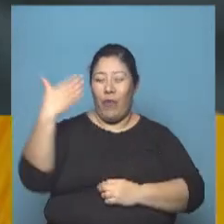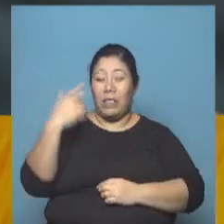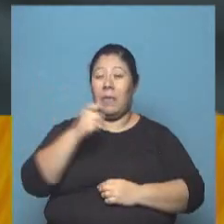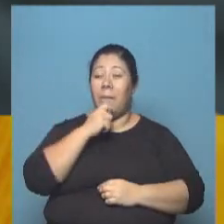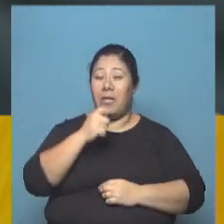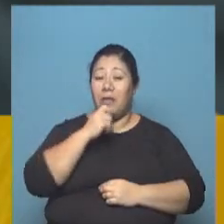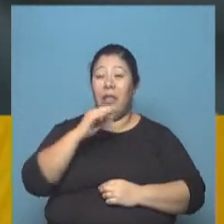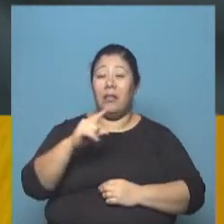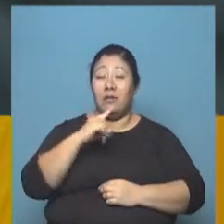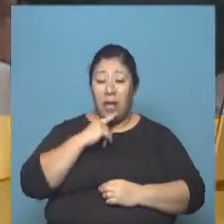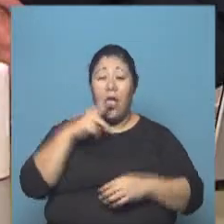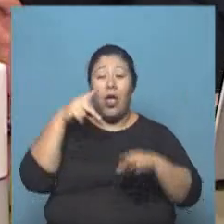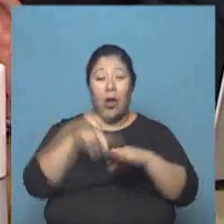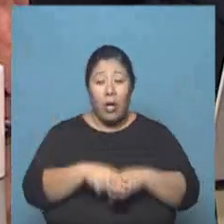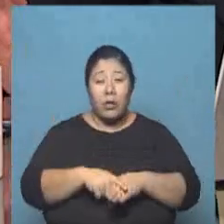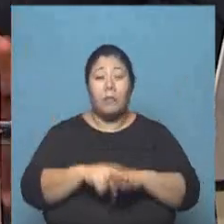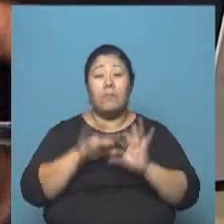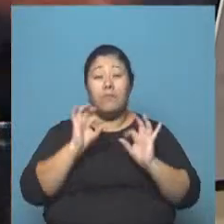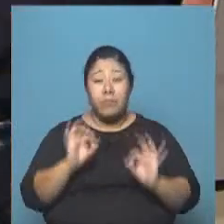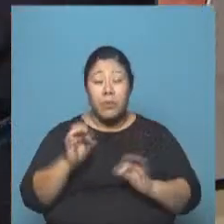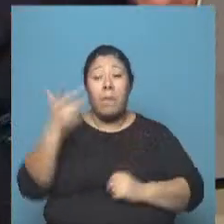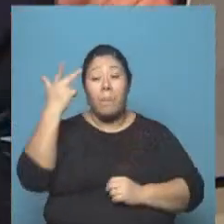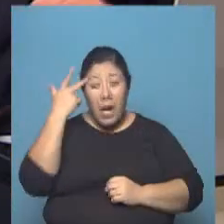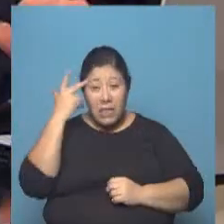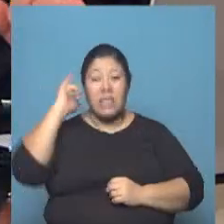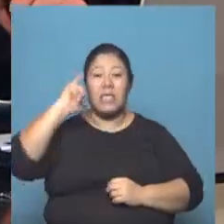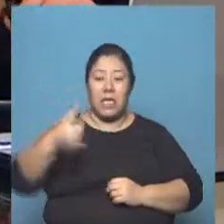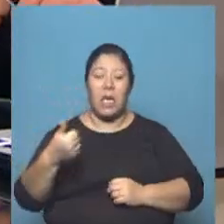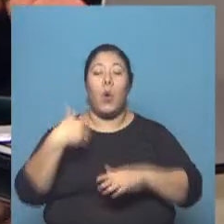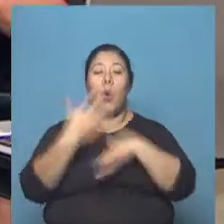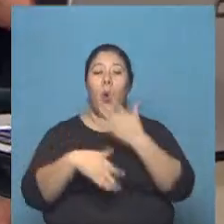habíamos prometido. Después de la pausa íbamos a saber si jugaba o no jugaba Messi. Muy bien. Ahora cumplimos con el corte.